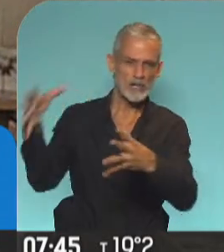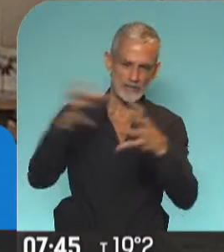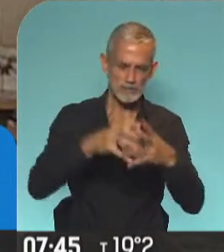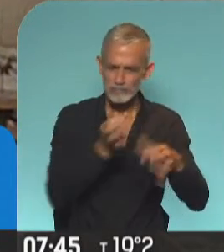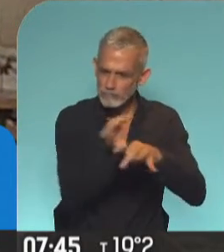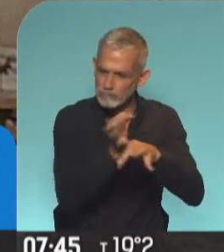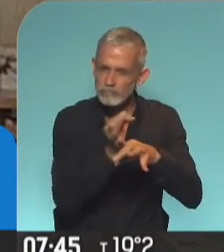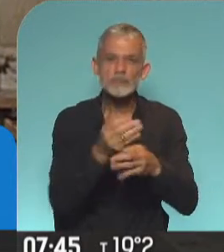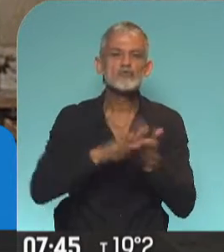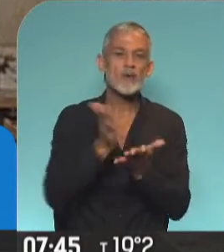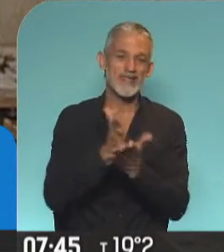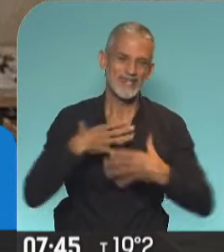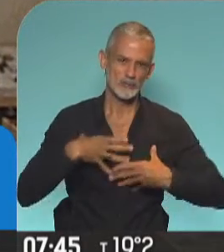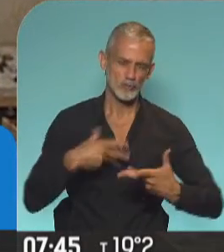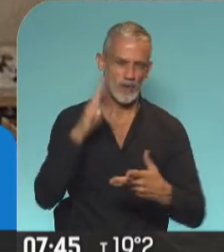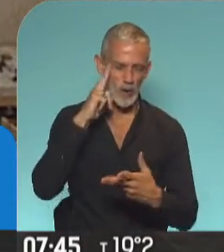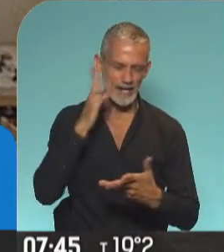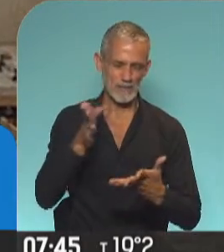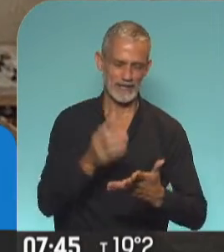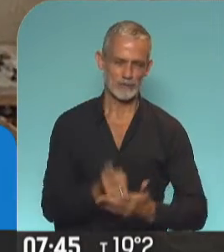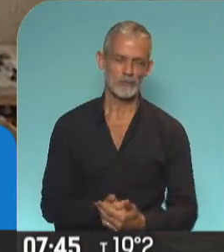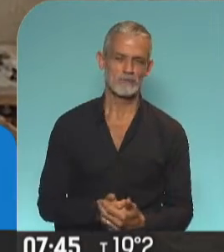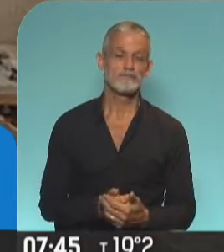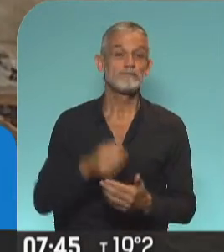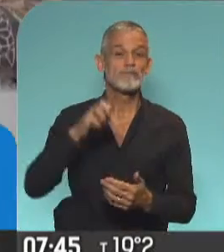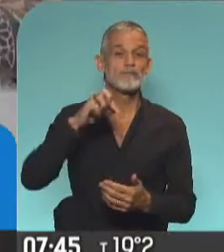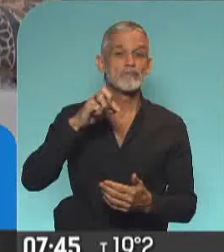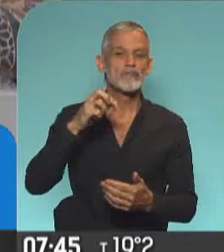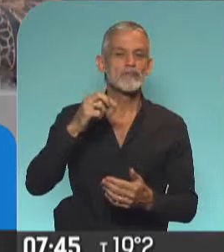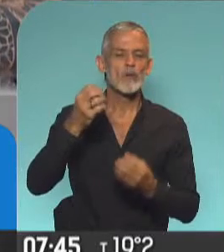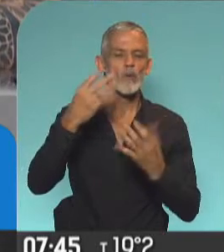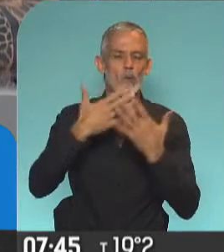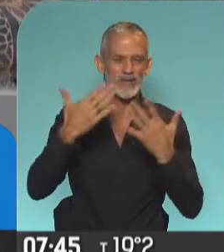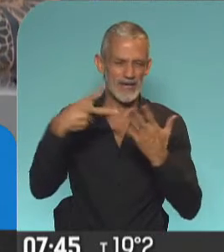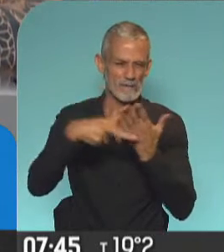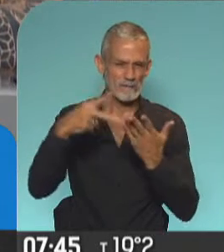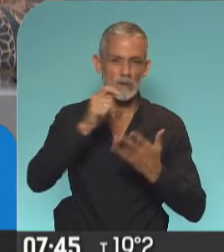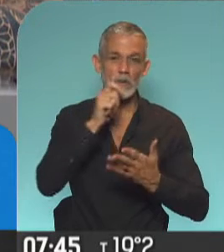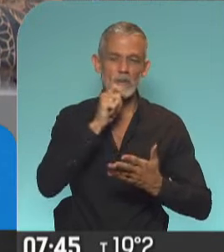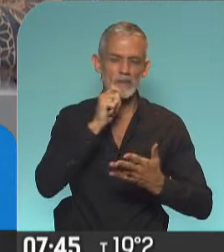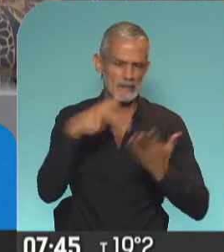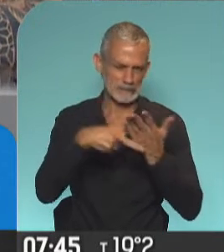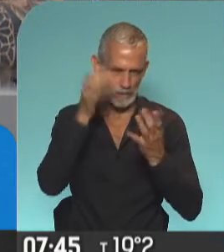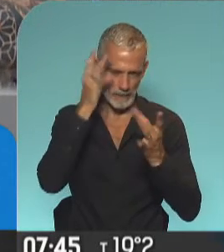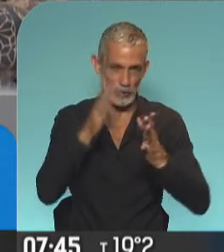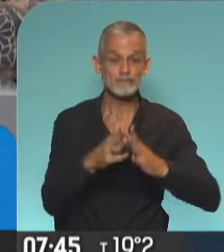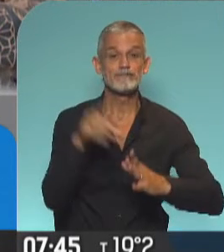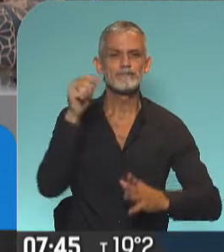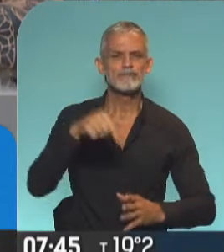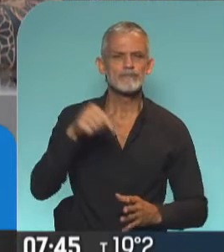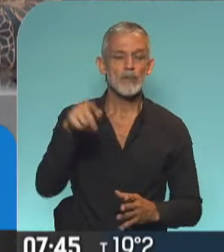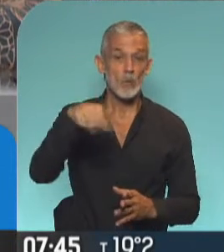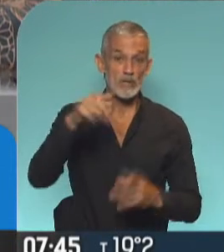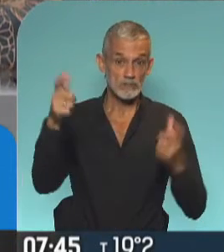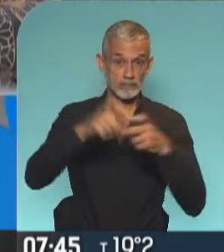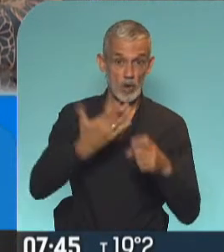en materia de derechos humanos. Pietra Gala, sí, buen día. Verónica sí, Urriola Beitia lo saluda. Disculpe que lo interrumpa. No, ahora, usted se